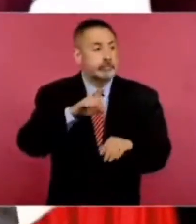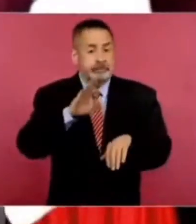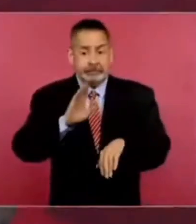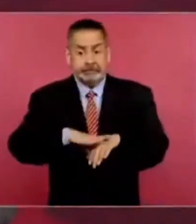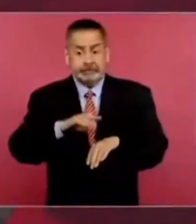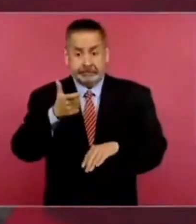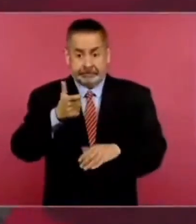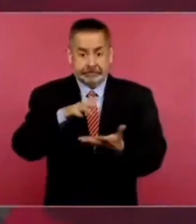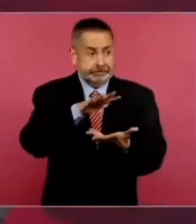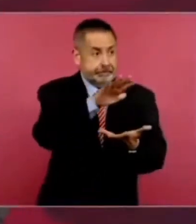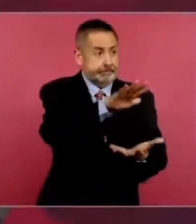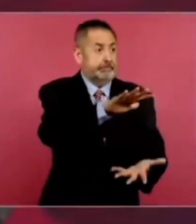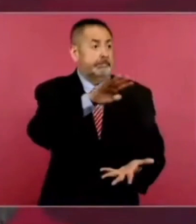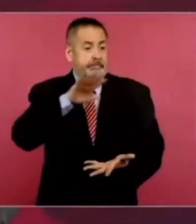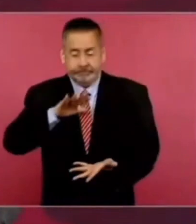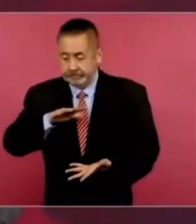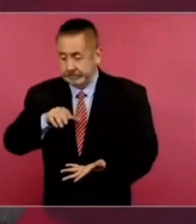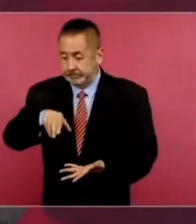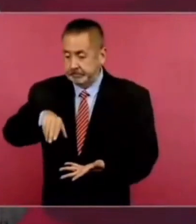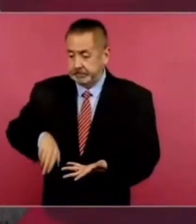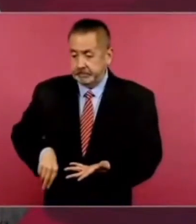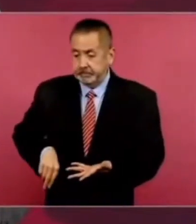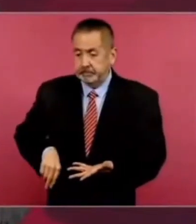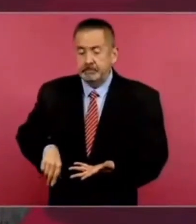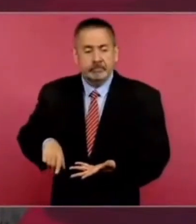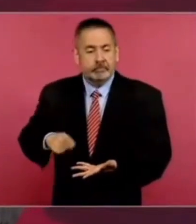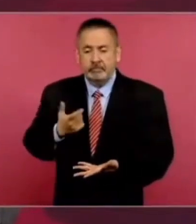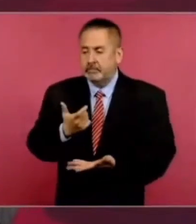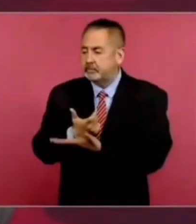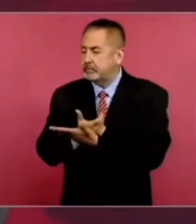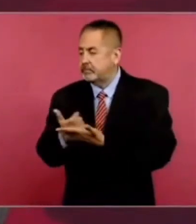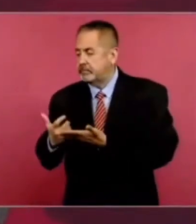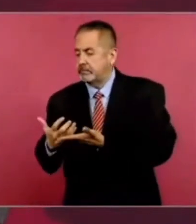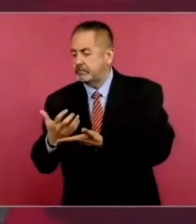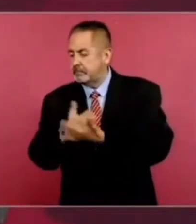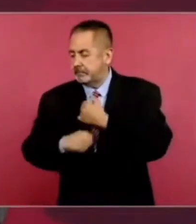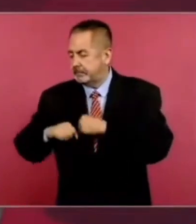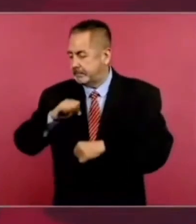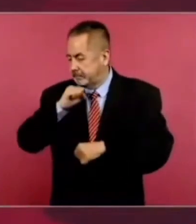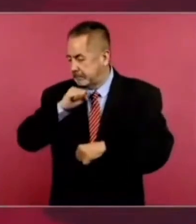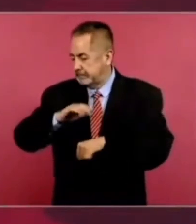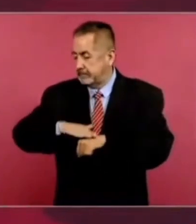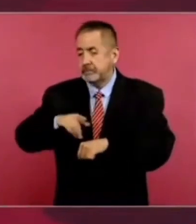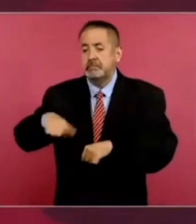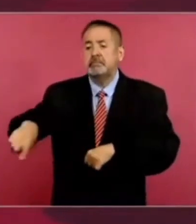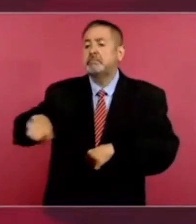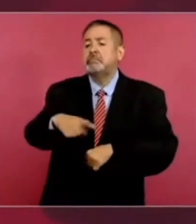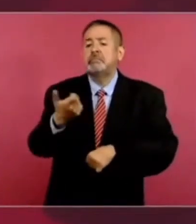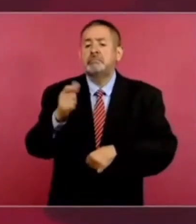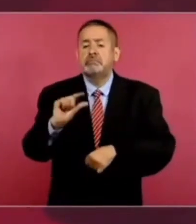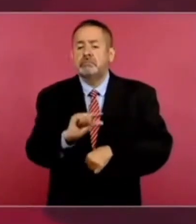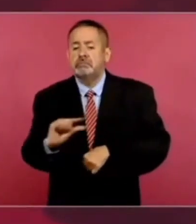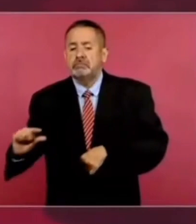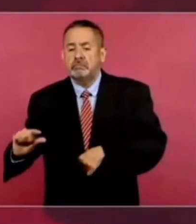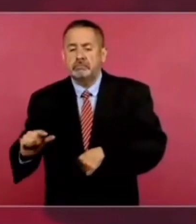participaciones y se van a subir los sueldos y van a tener,